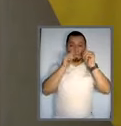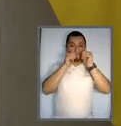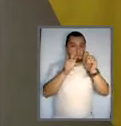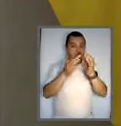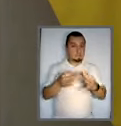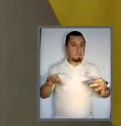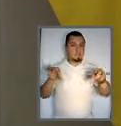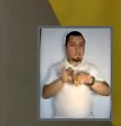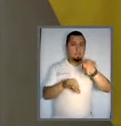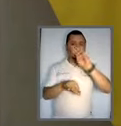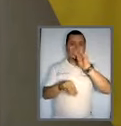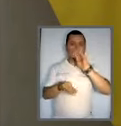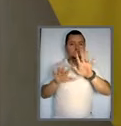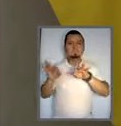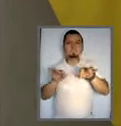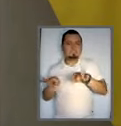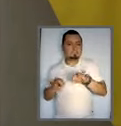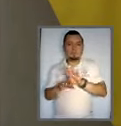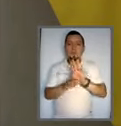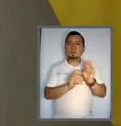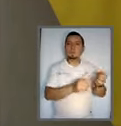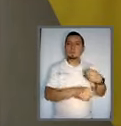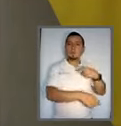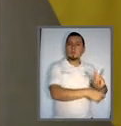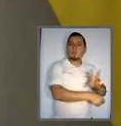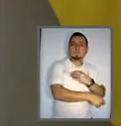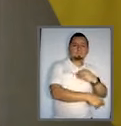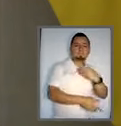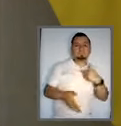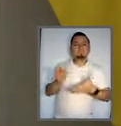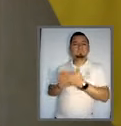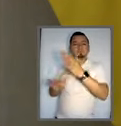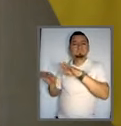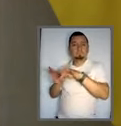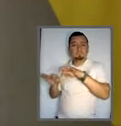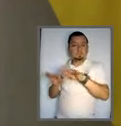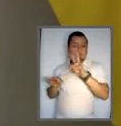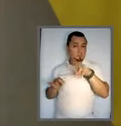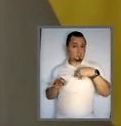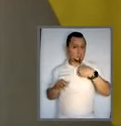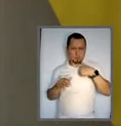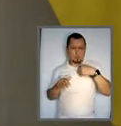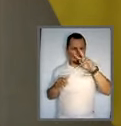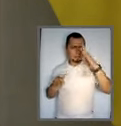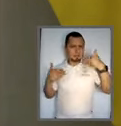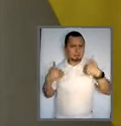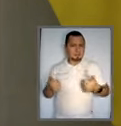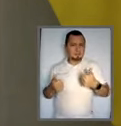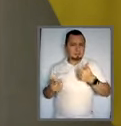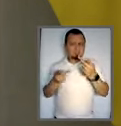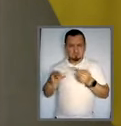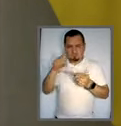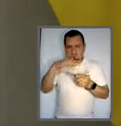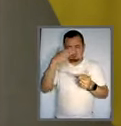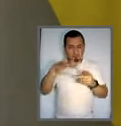un factor que, más que ligado al tema de educación, está muy ligado al